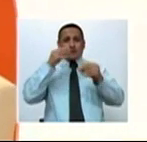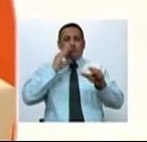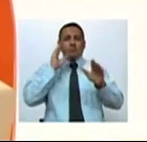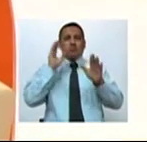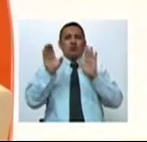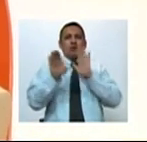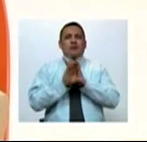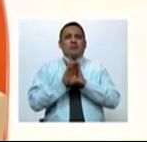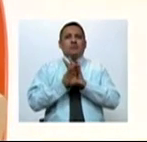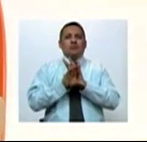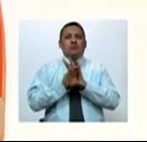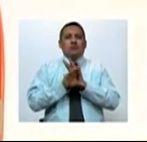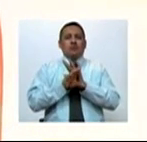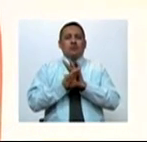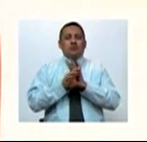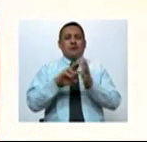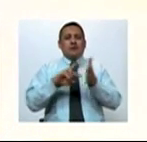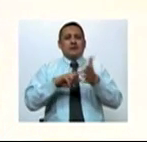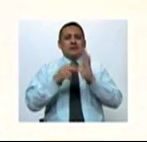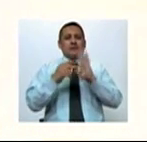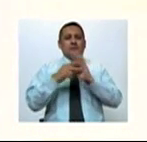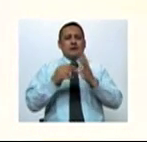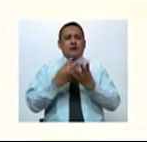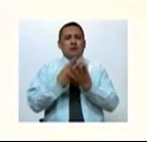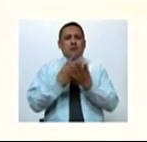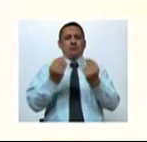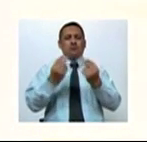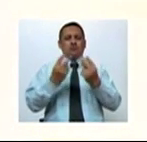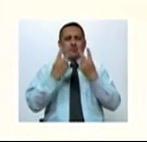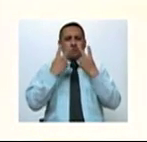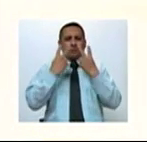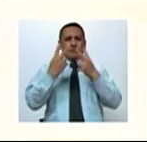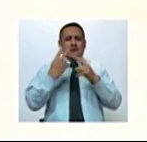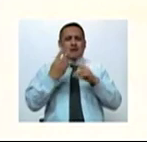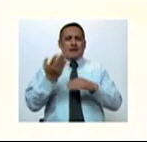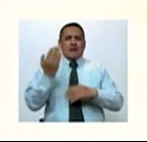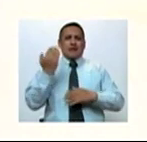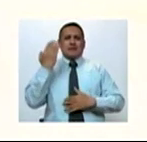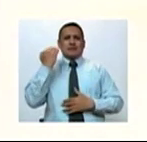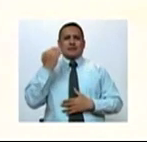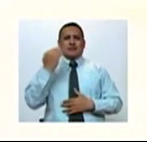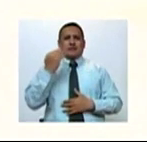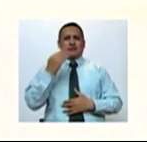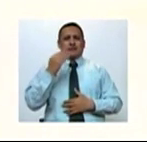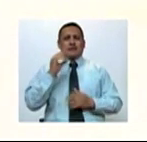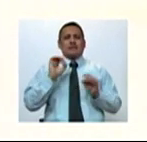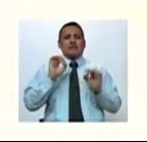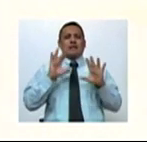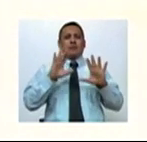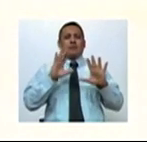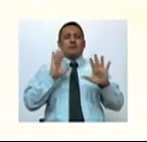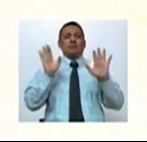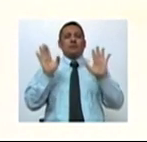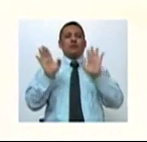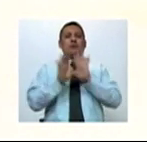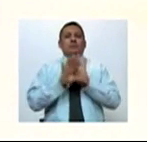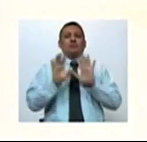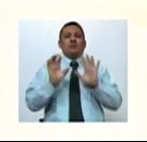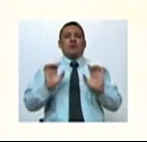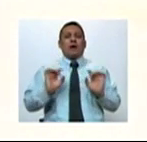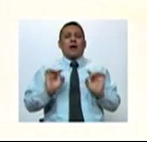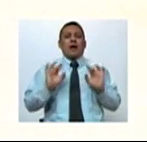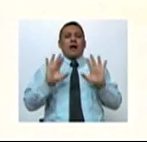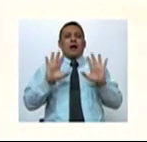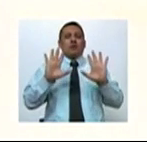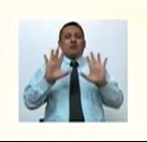por ejemplo, y es que a muchos les ha pasado que de pronto por algún